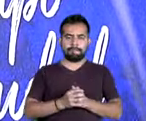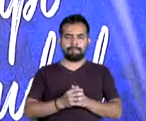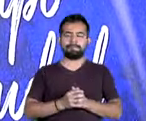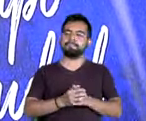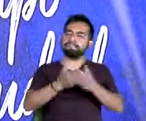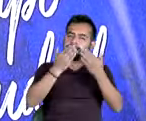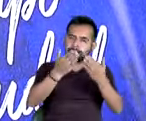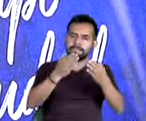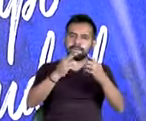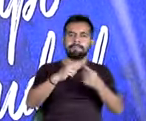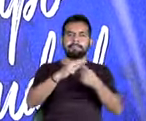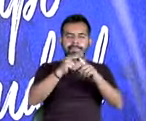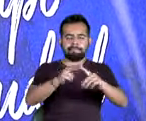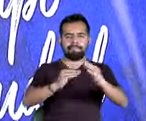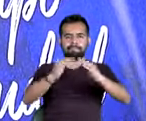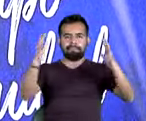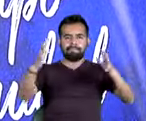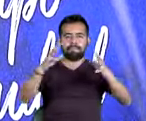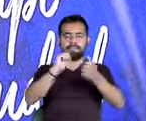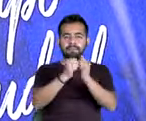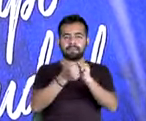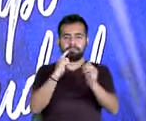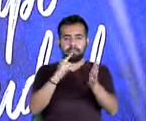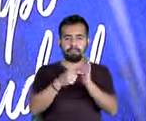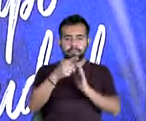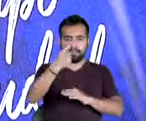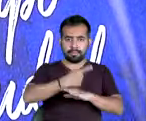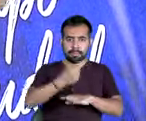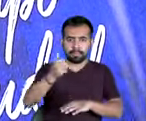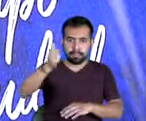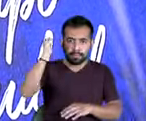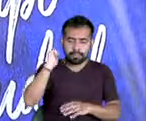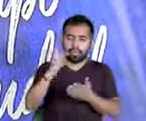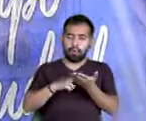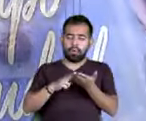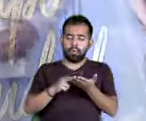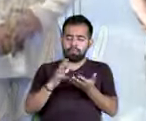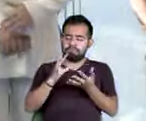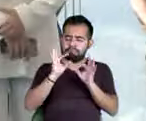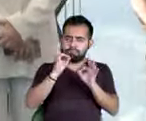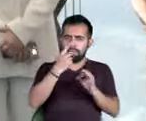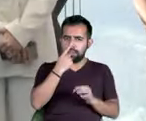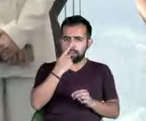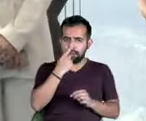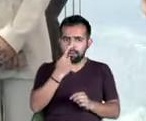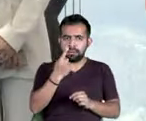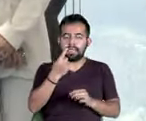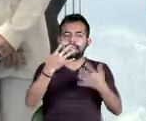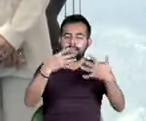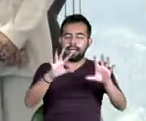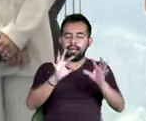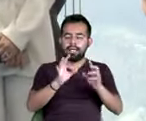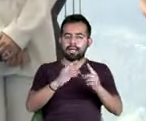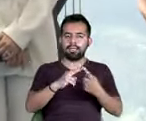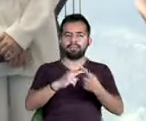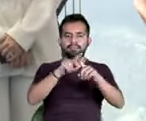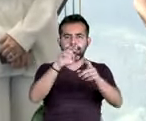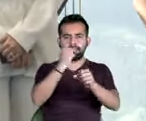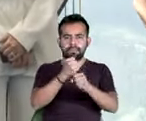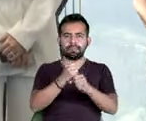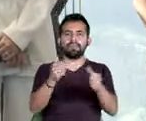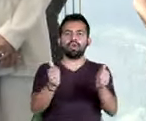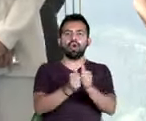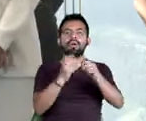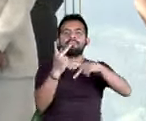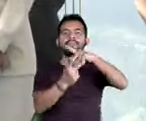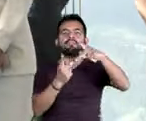estamos ampliando los problemas. El día de ayer tuvimos una interesante reunión, yo creo que esto habla de lo que vamos a ya empezar a trabajar con la prefecta